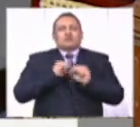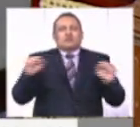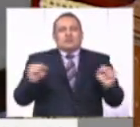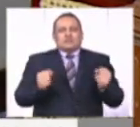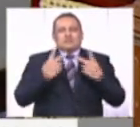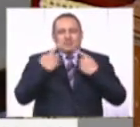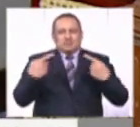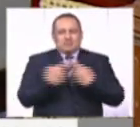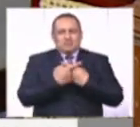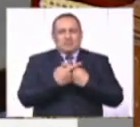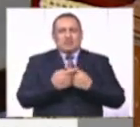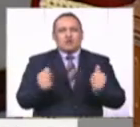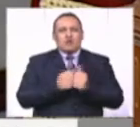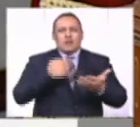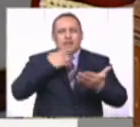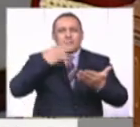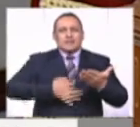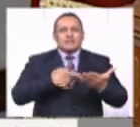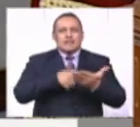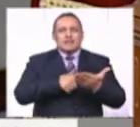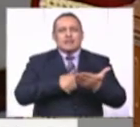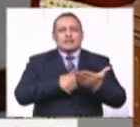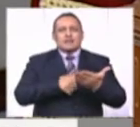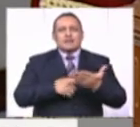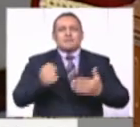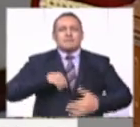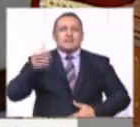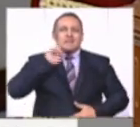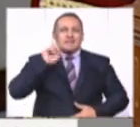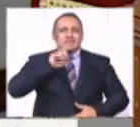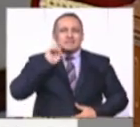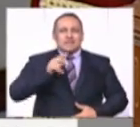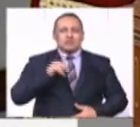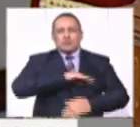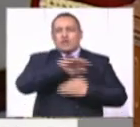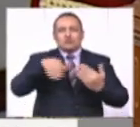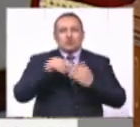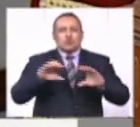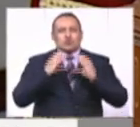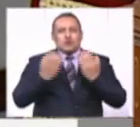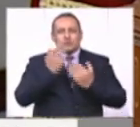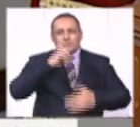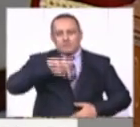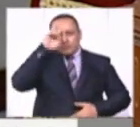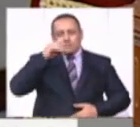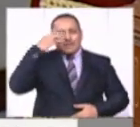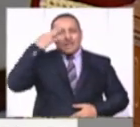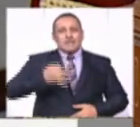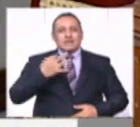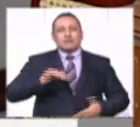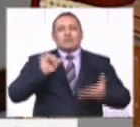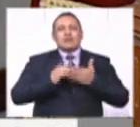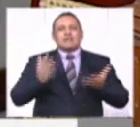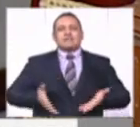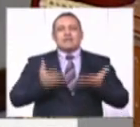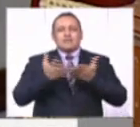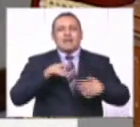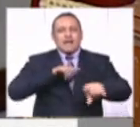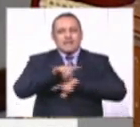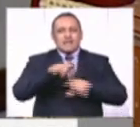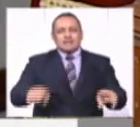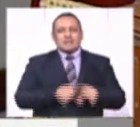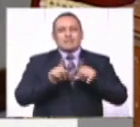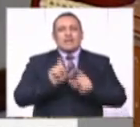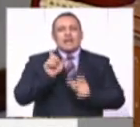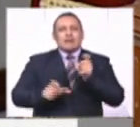contrario a la realidad mintiendo a la representación nacional y creyendo que se le va a engañar también a